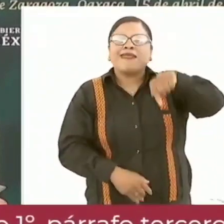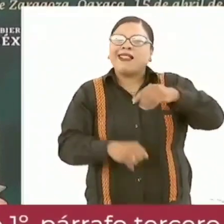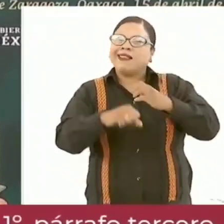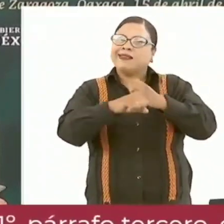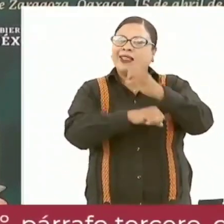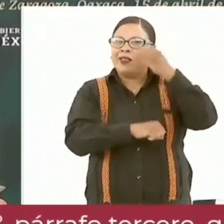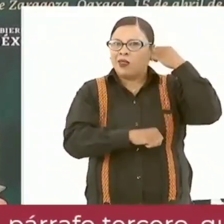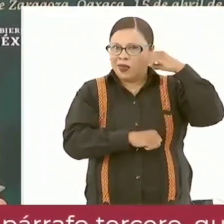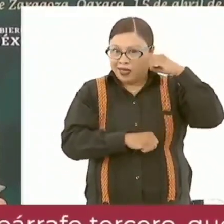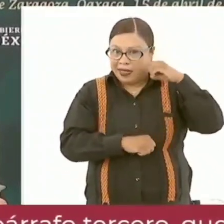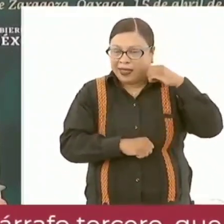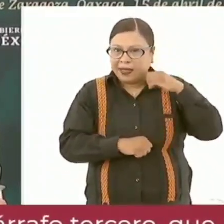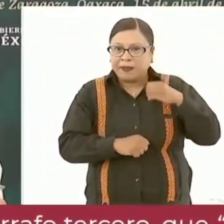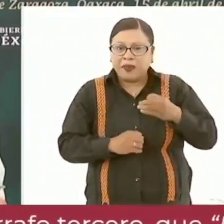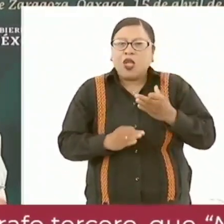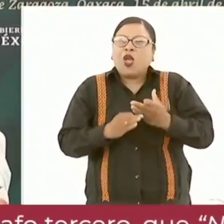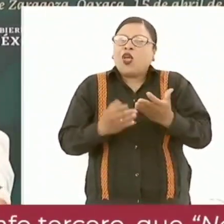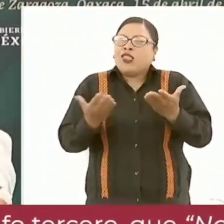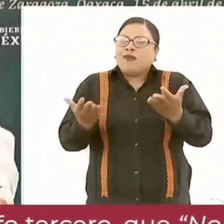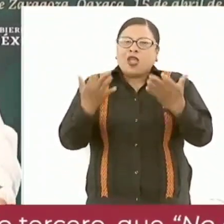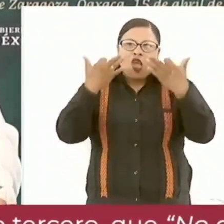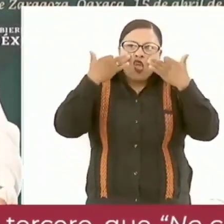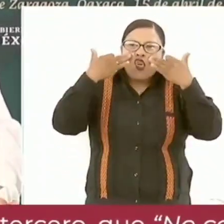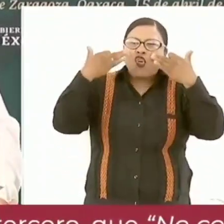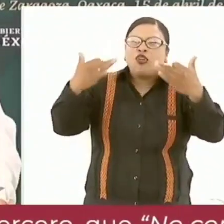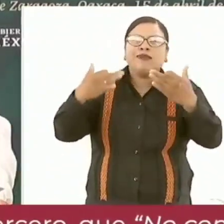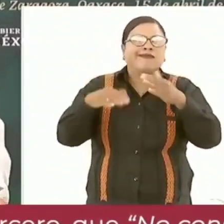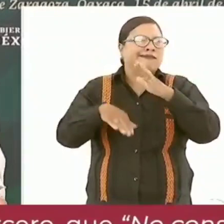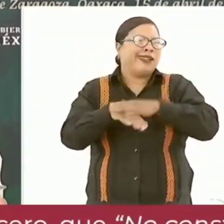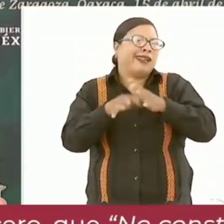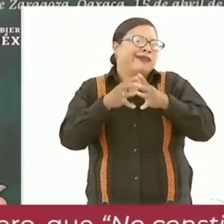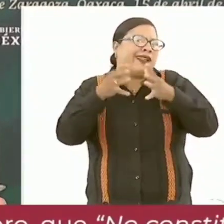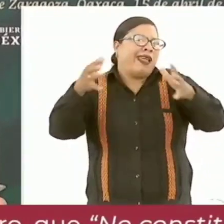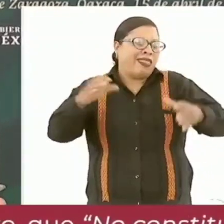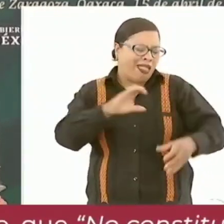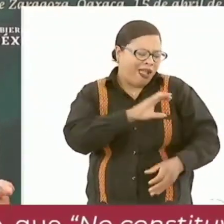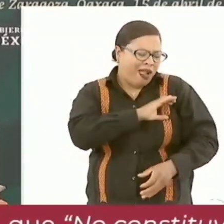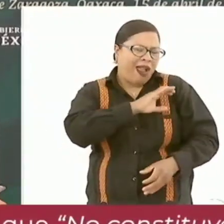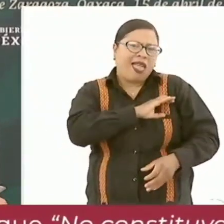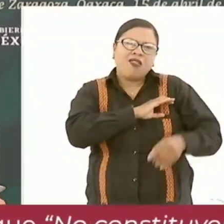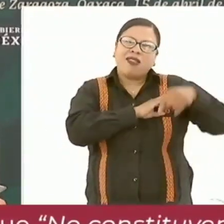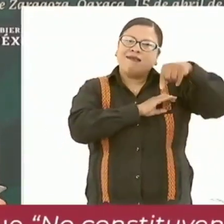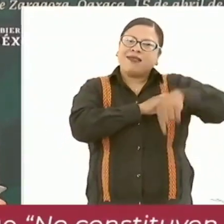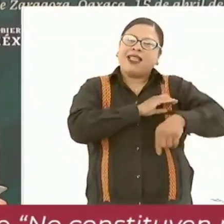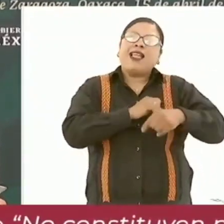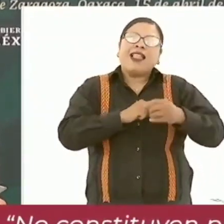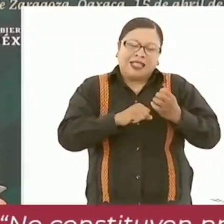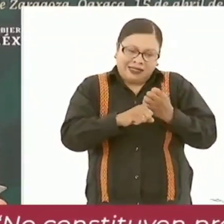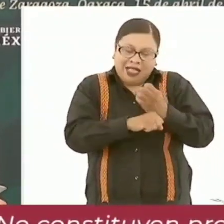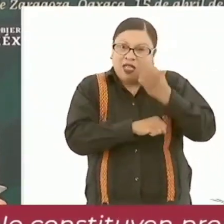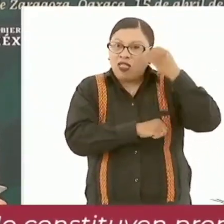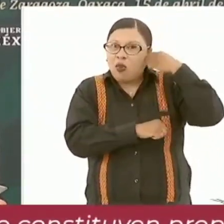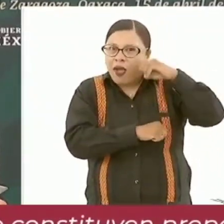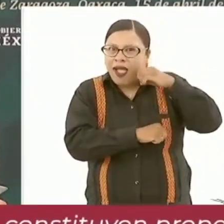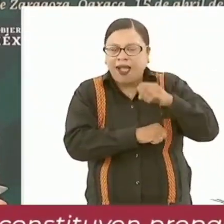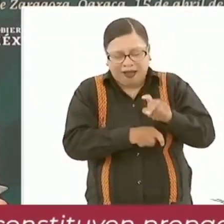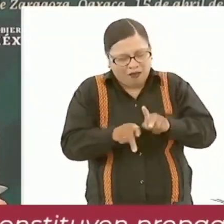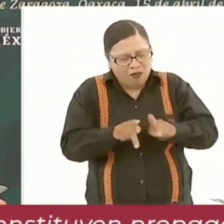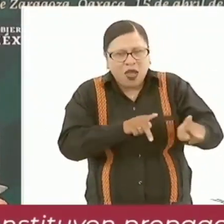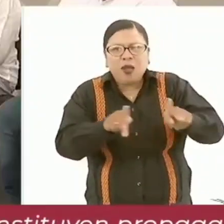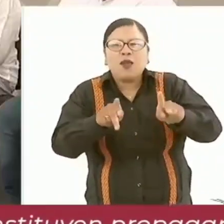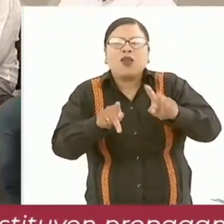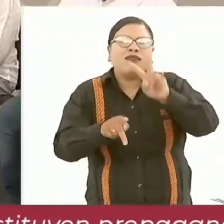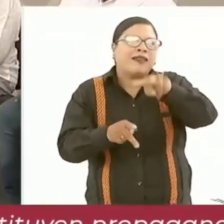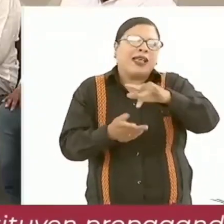hoy, cuando somos testigos del gran cariño que le tiene nuestro pueblo en Oaxaca, le